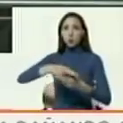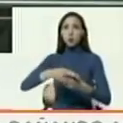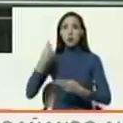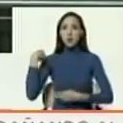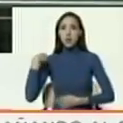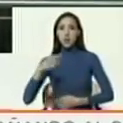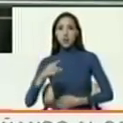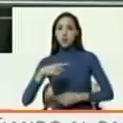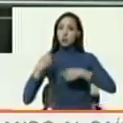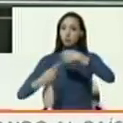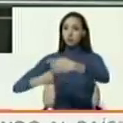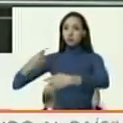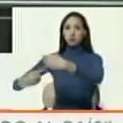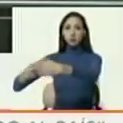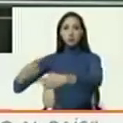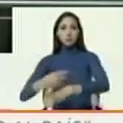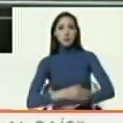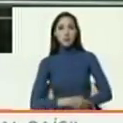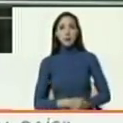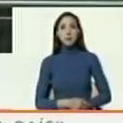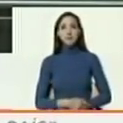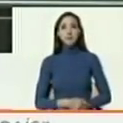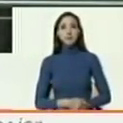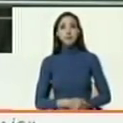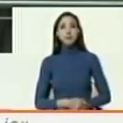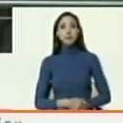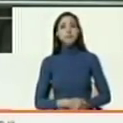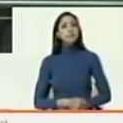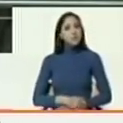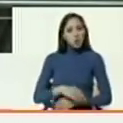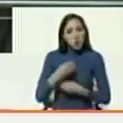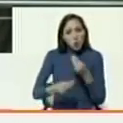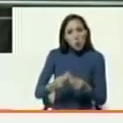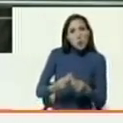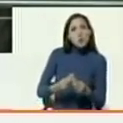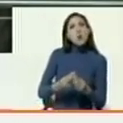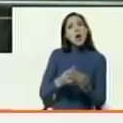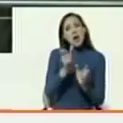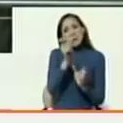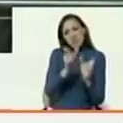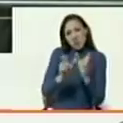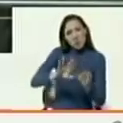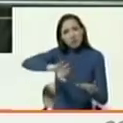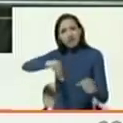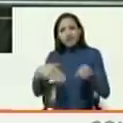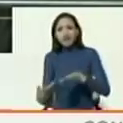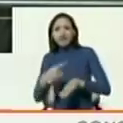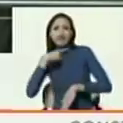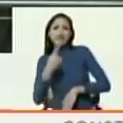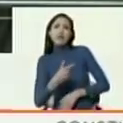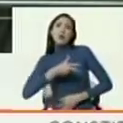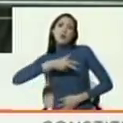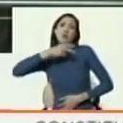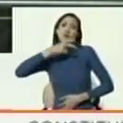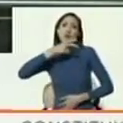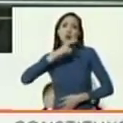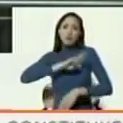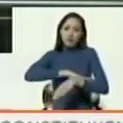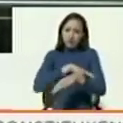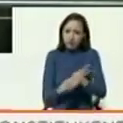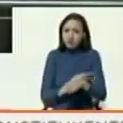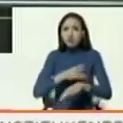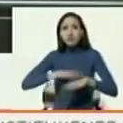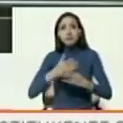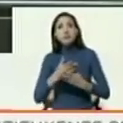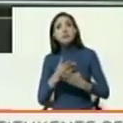nuevas generaciones. Las consecuencias humanas han sido directas, crueles, procurando evitar que el